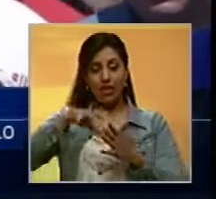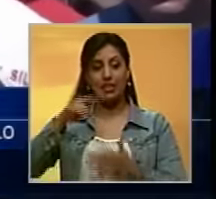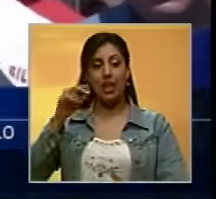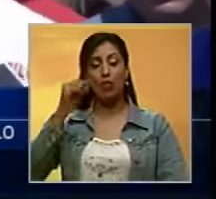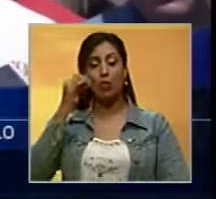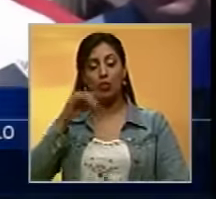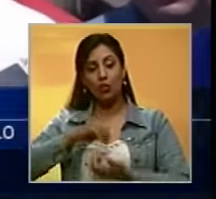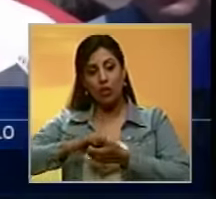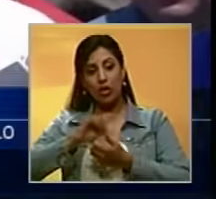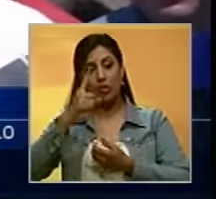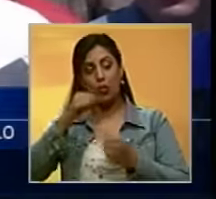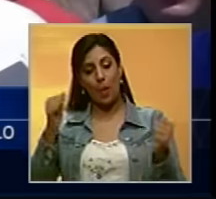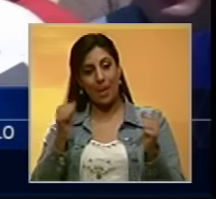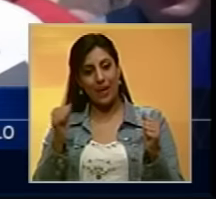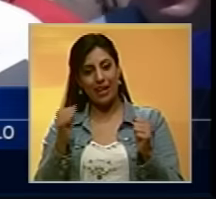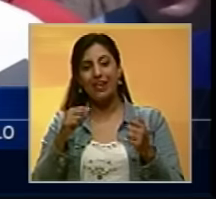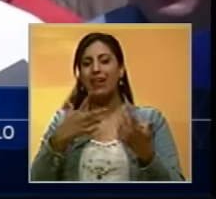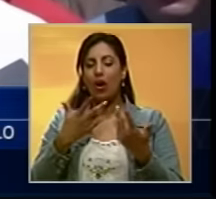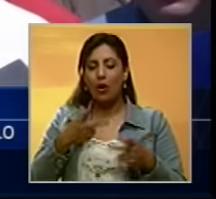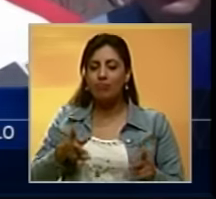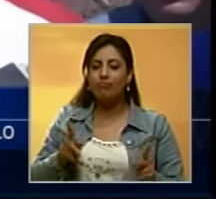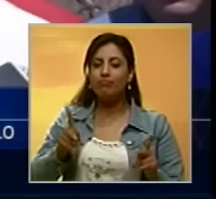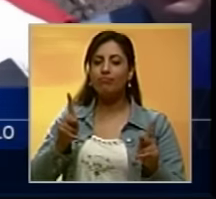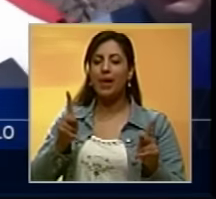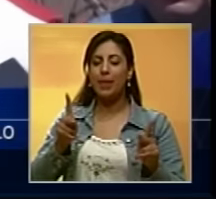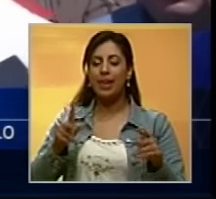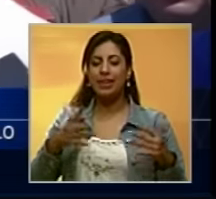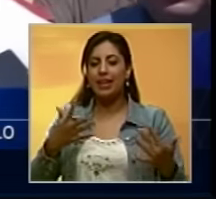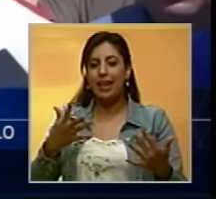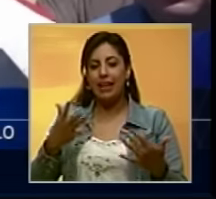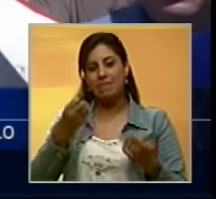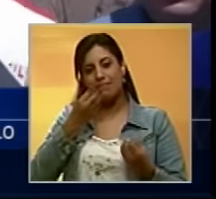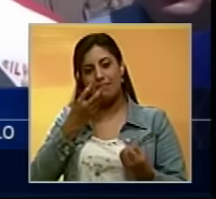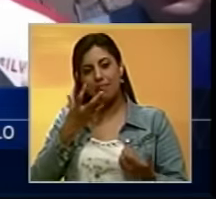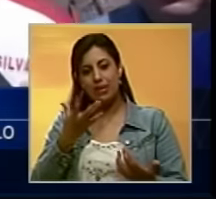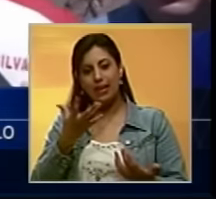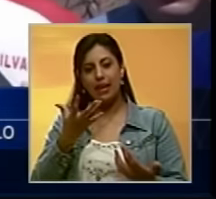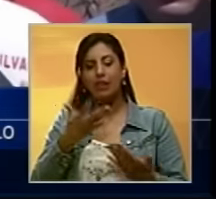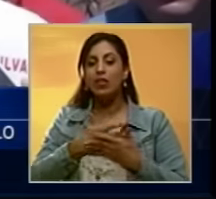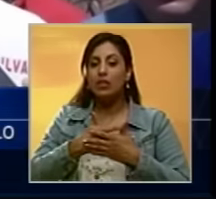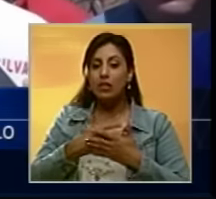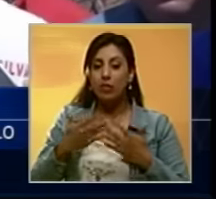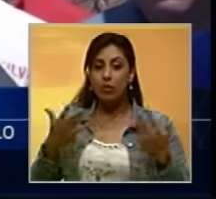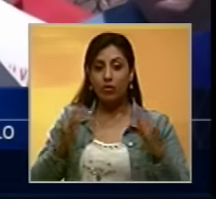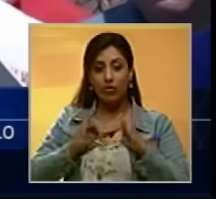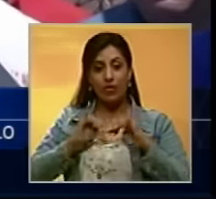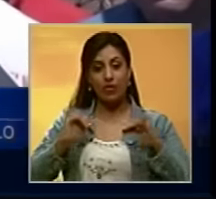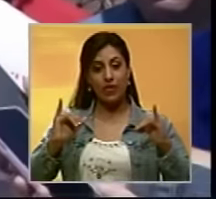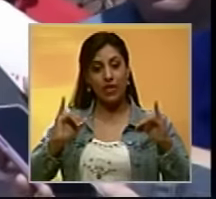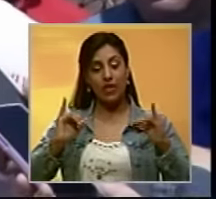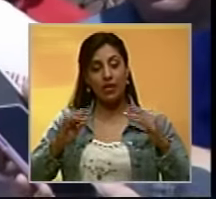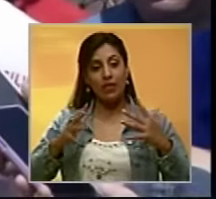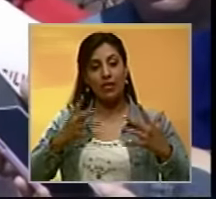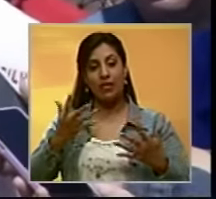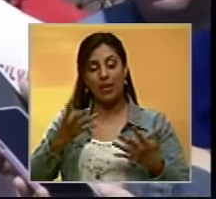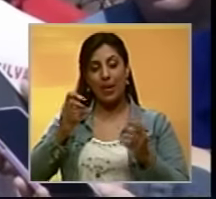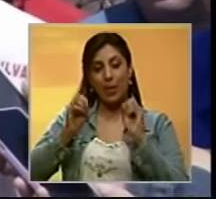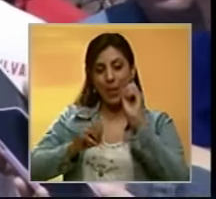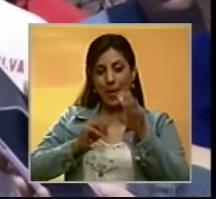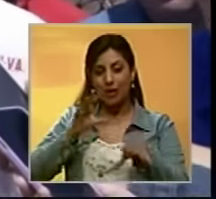uno del Estado Mérida que van a permitir la correcta disposición final de los